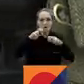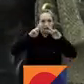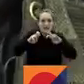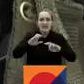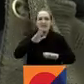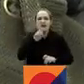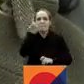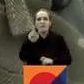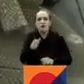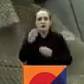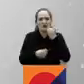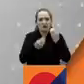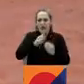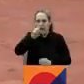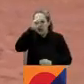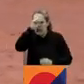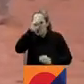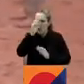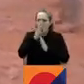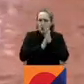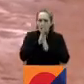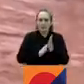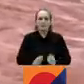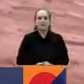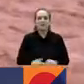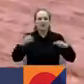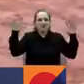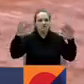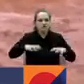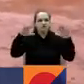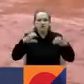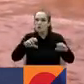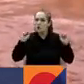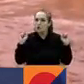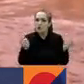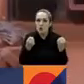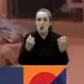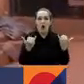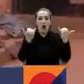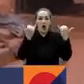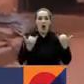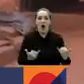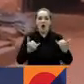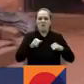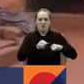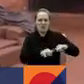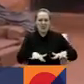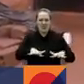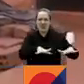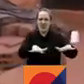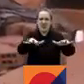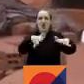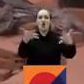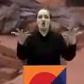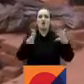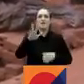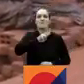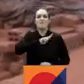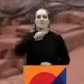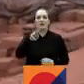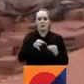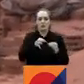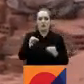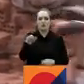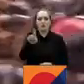material del macabro asesinato. Las lluvias no dan tregua. En medio de barro, habitantes de Sevilla, Valle del Cauca, tratan